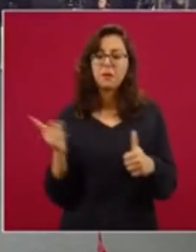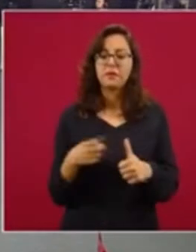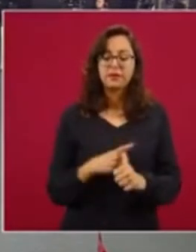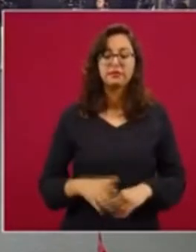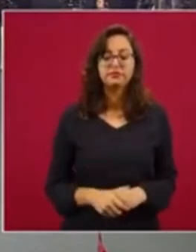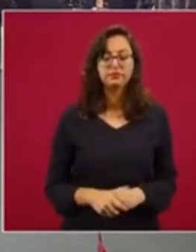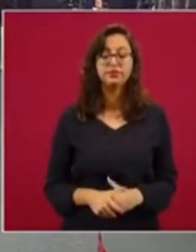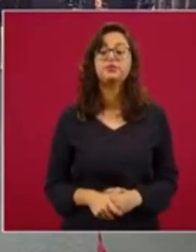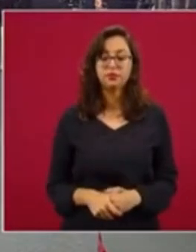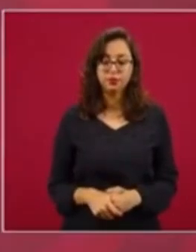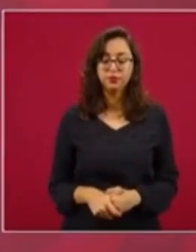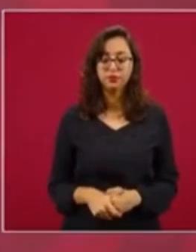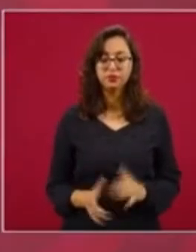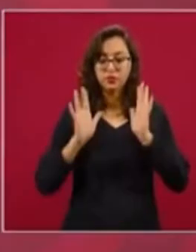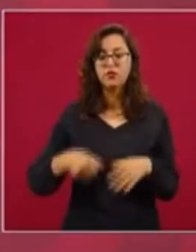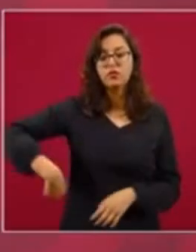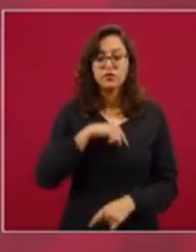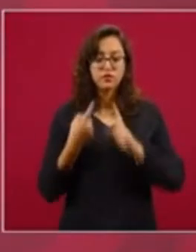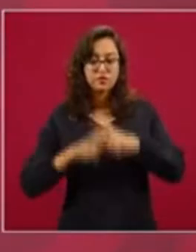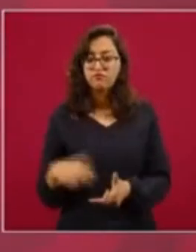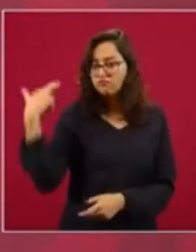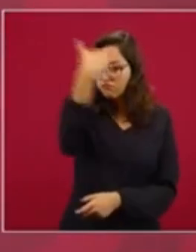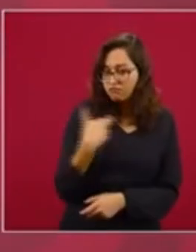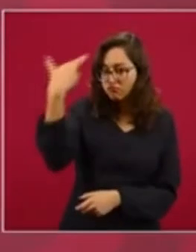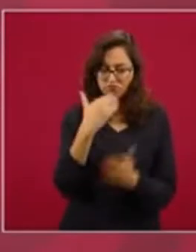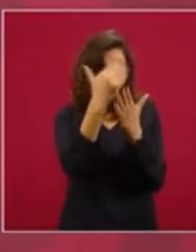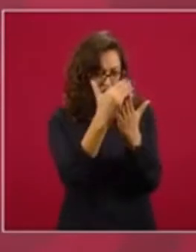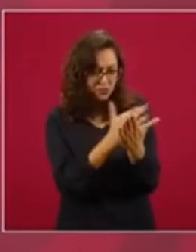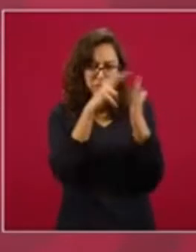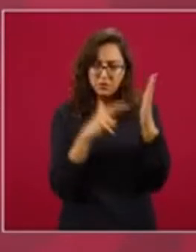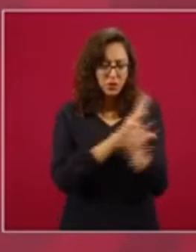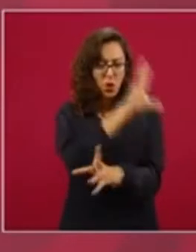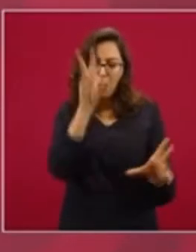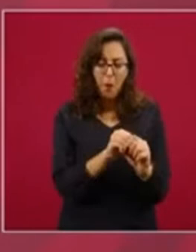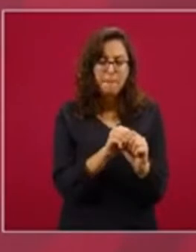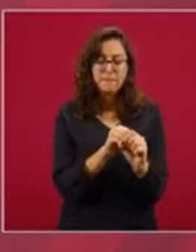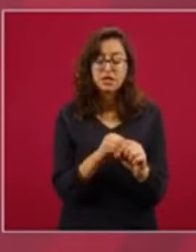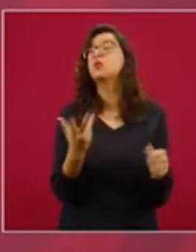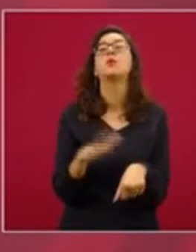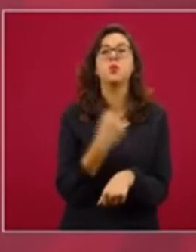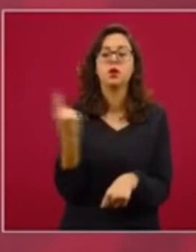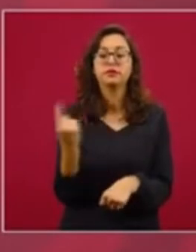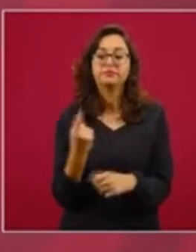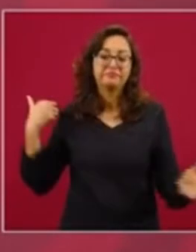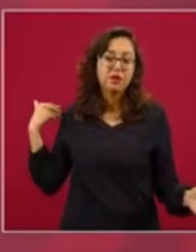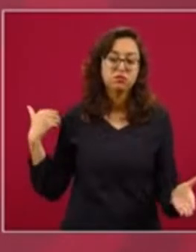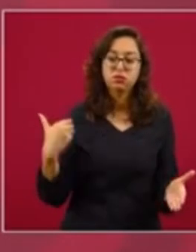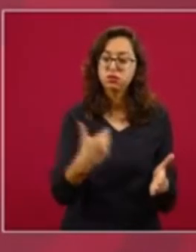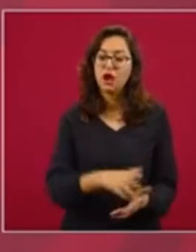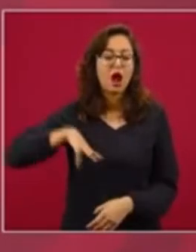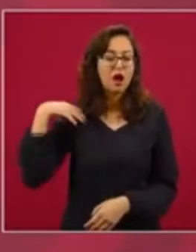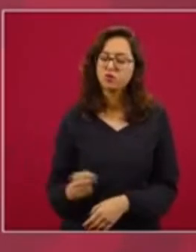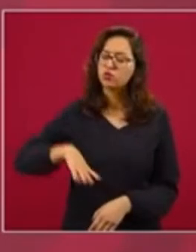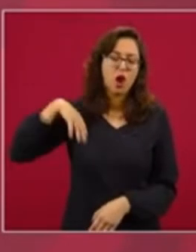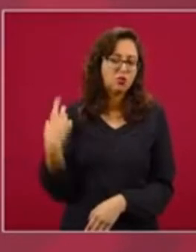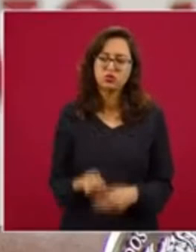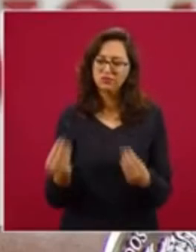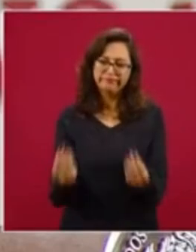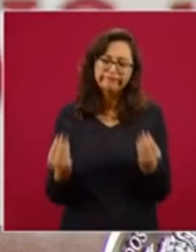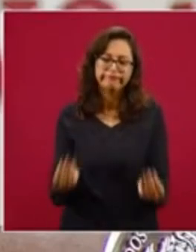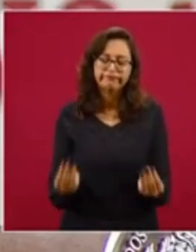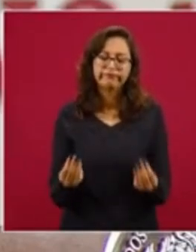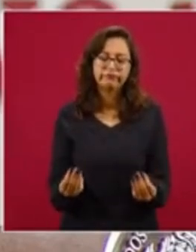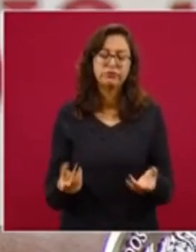Sí, estamos en una revisión de todos estos ordenamientos legales porque se abusó mucho. El propósito,